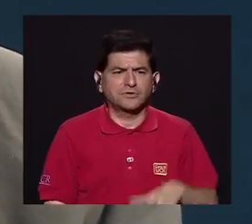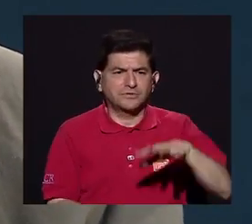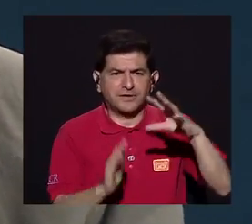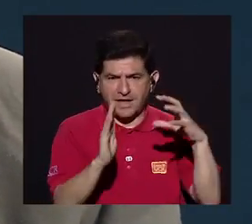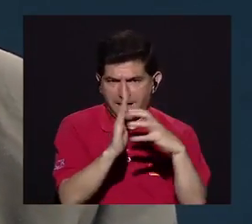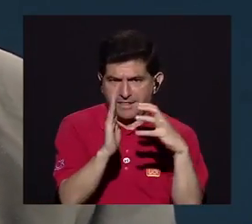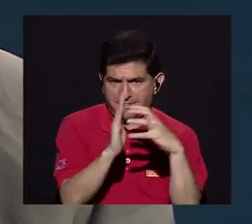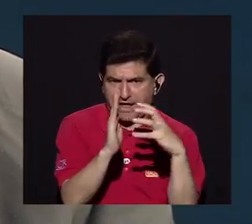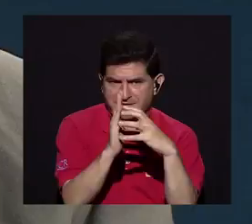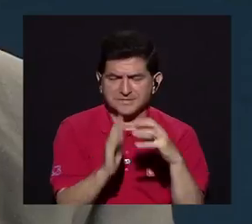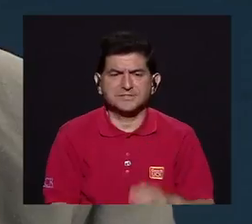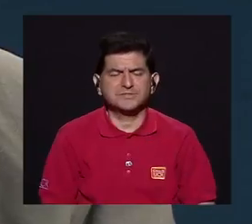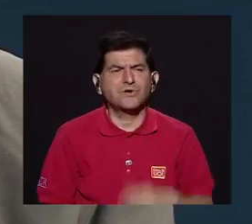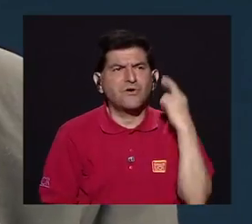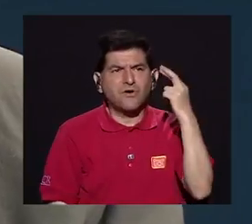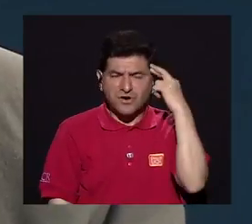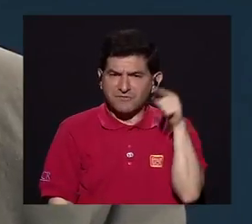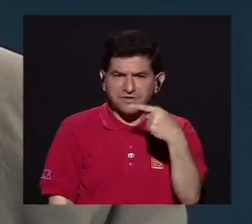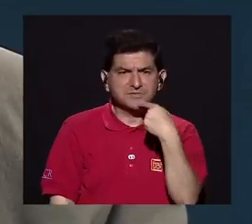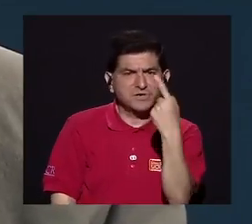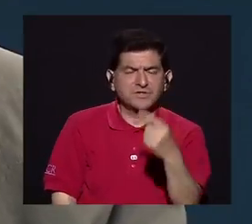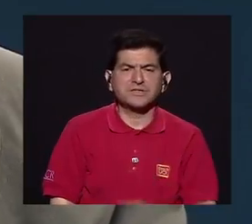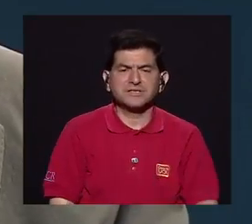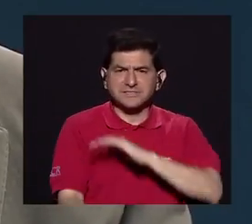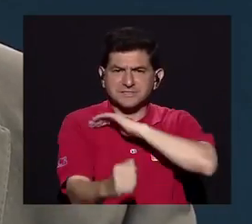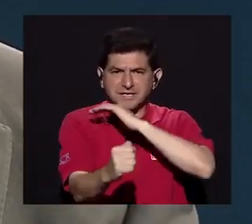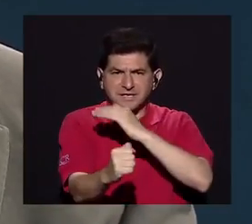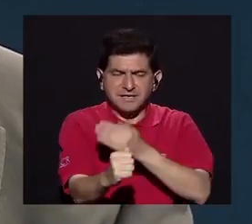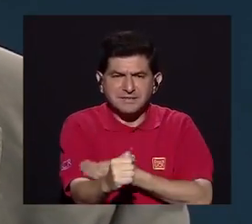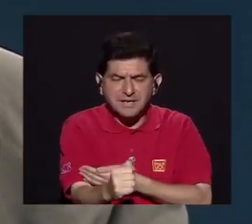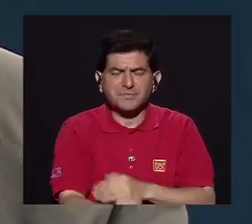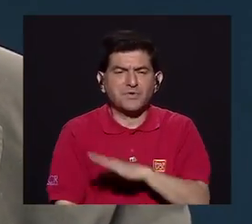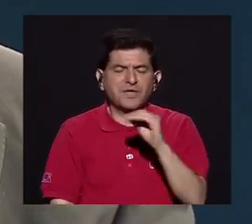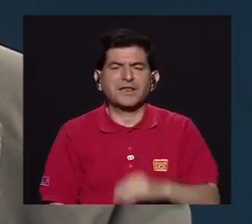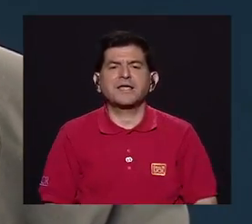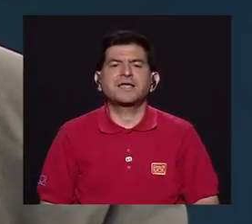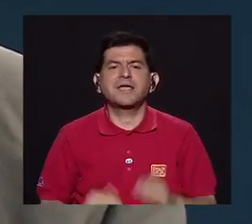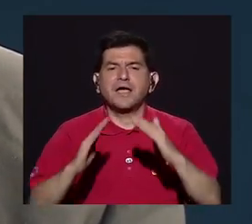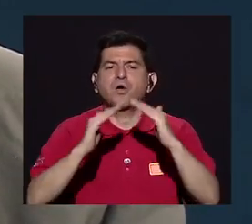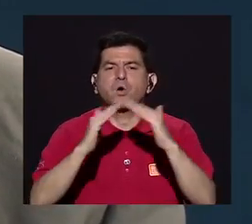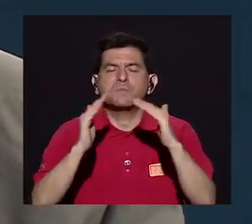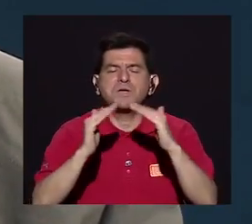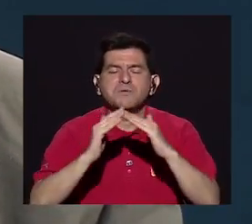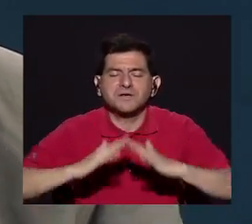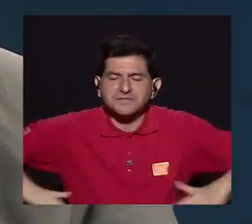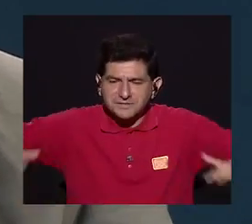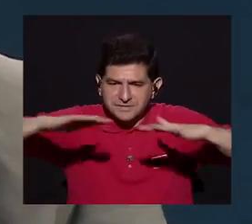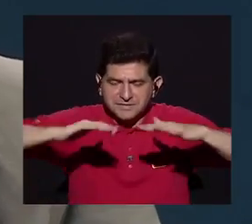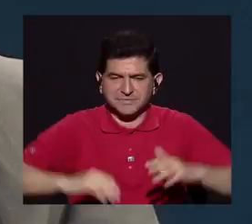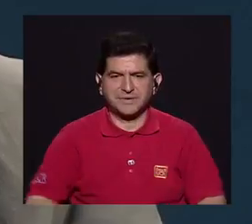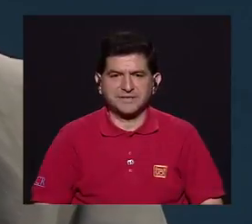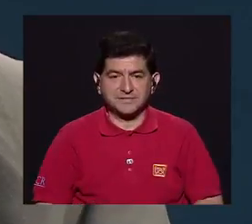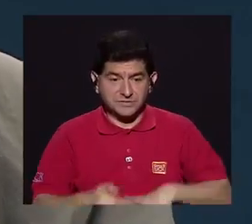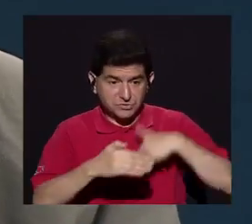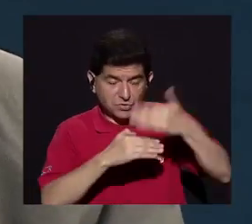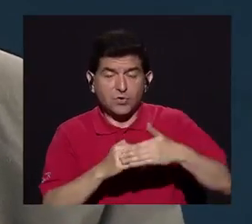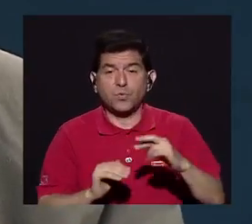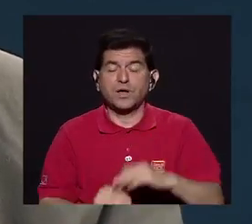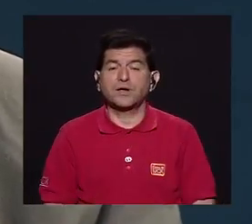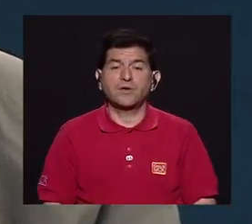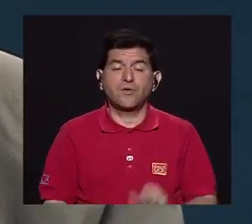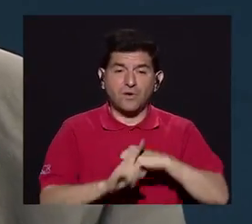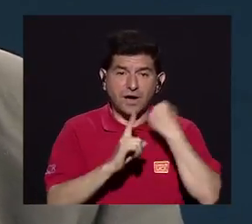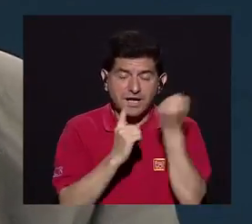el texto, con la reflexión que usted hace sobre el poder convivir como tal. Y creo que es muy, digamos, muy importante. Luego salta a una regla